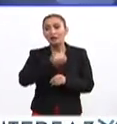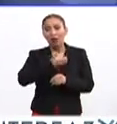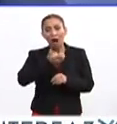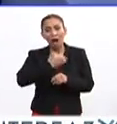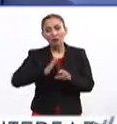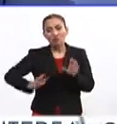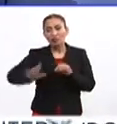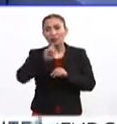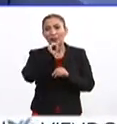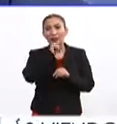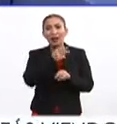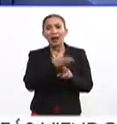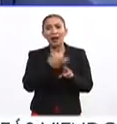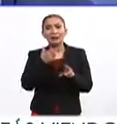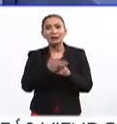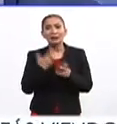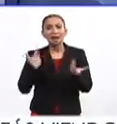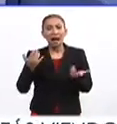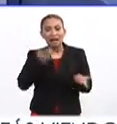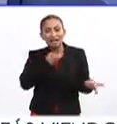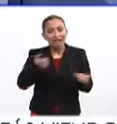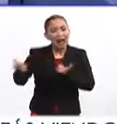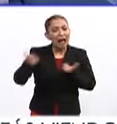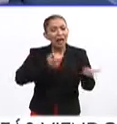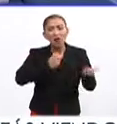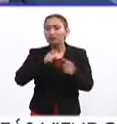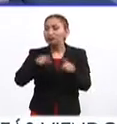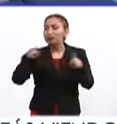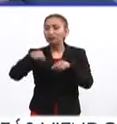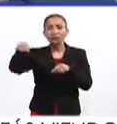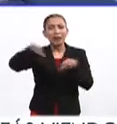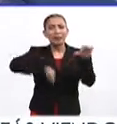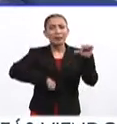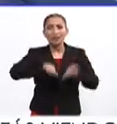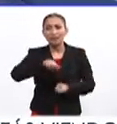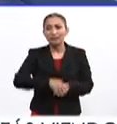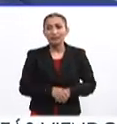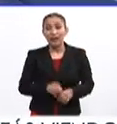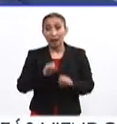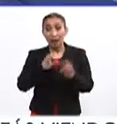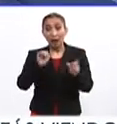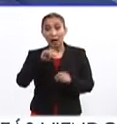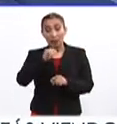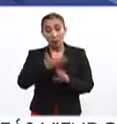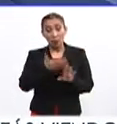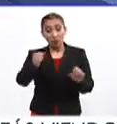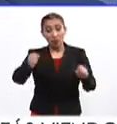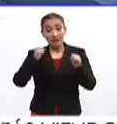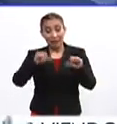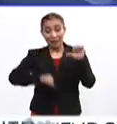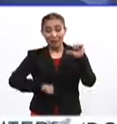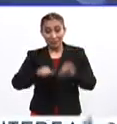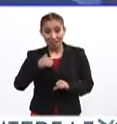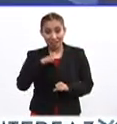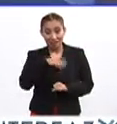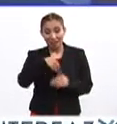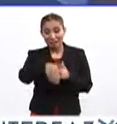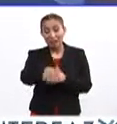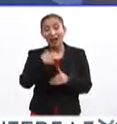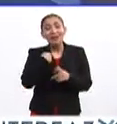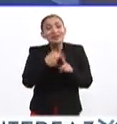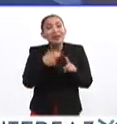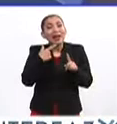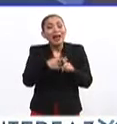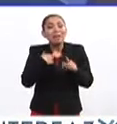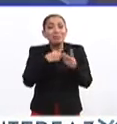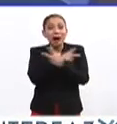Zócalo hasta pistas de hielo. Bueno, habrá actividades por todas partes. Así es, Ana Cristina, pues muy intensa esta actividad, por supuesto, para quienes